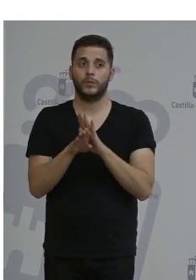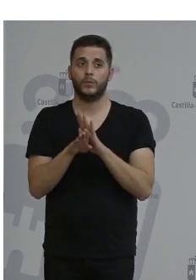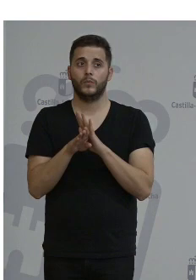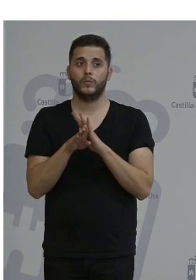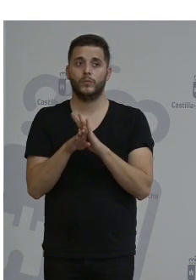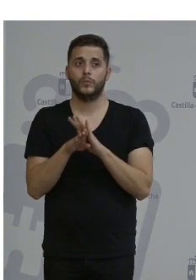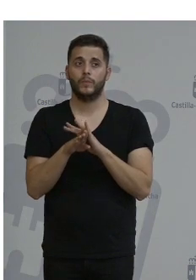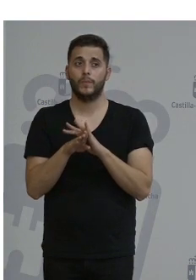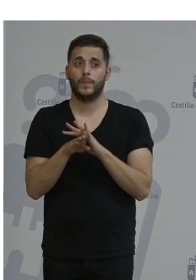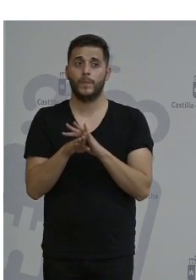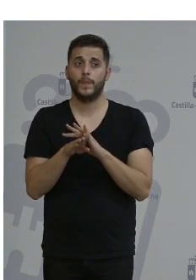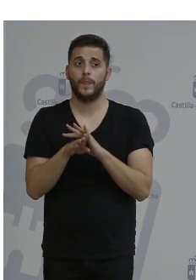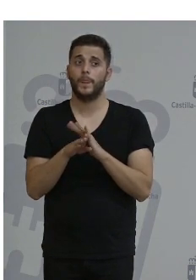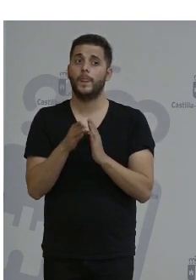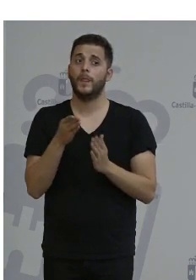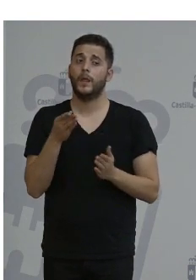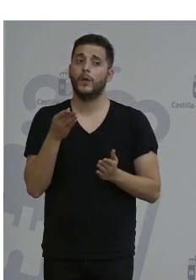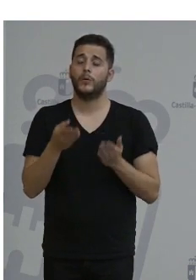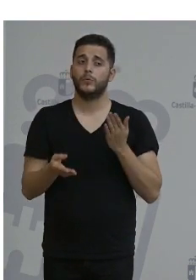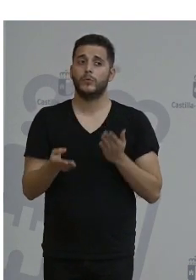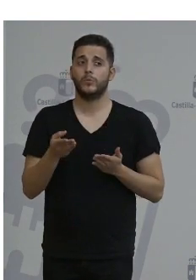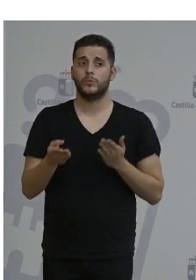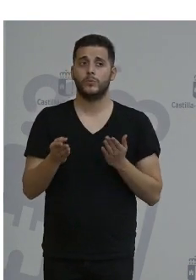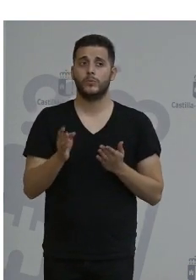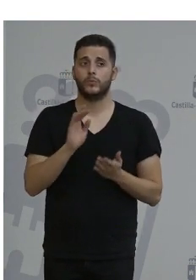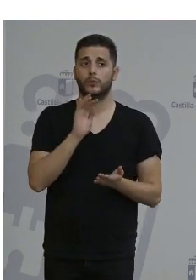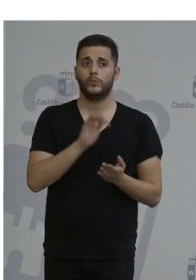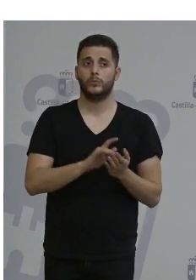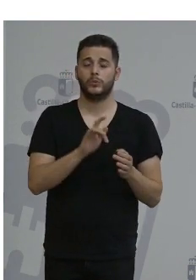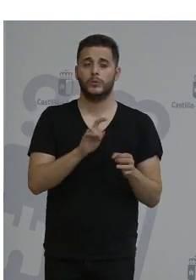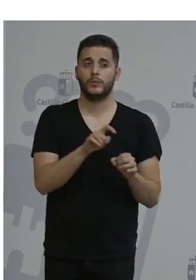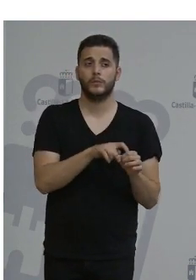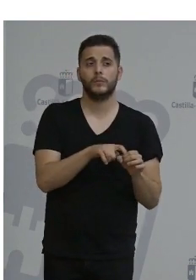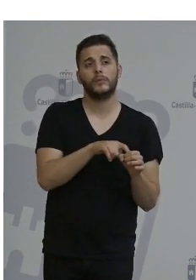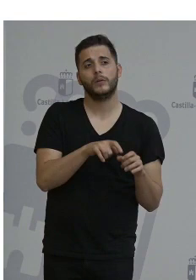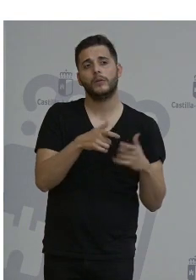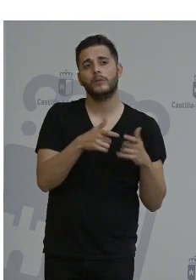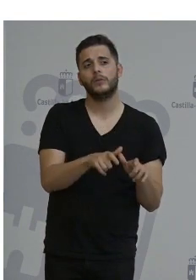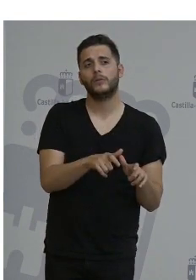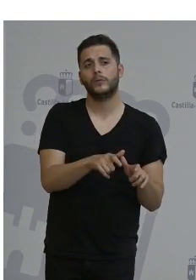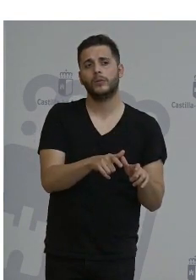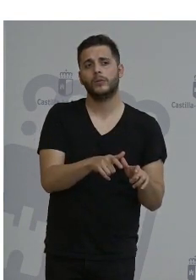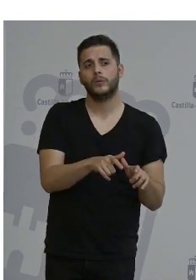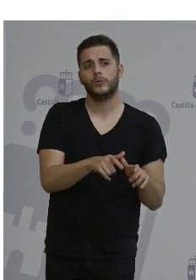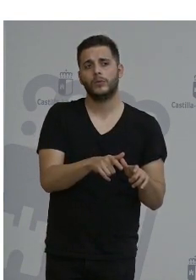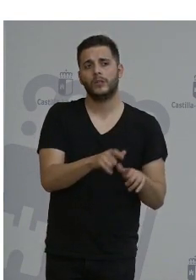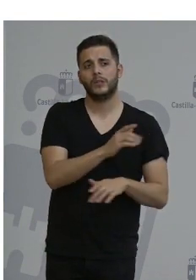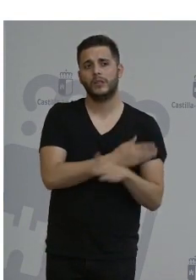cuando sacan las plazas del turno de discapacitados, ¿van a seguir las mismas bases?